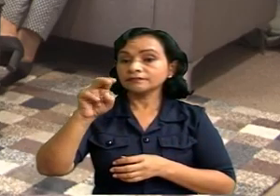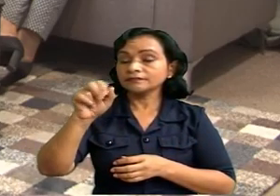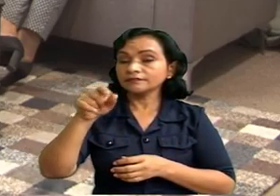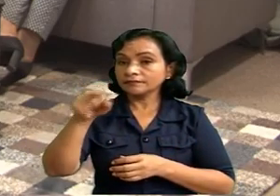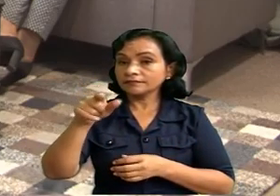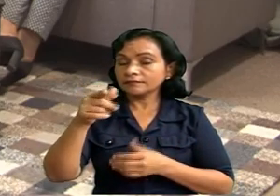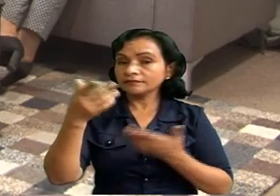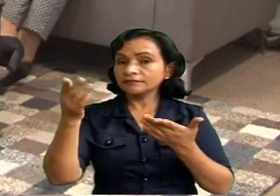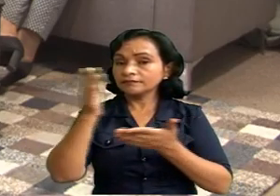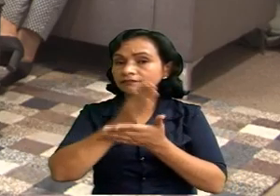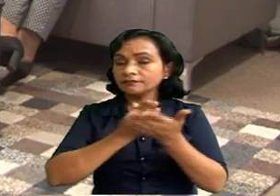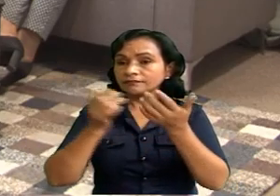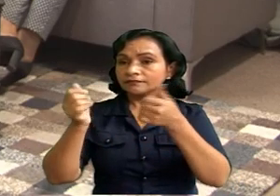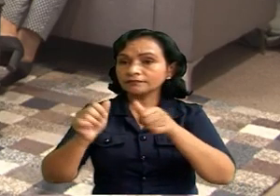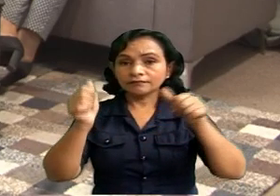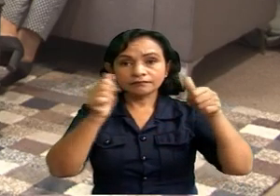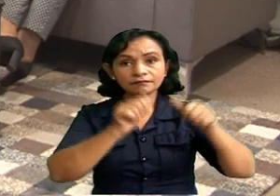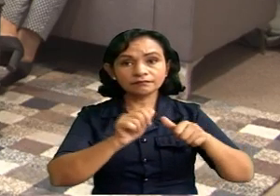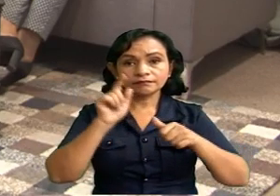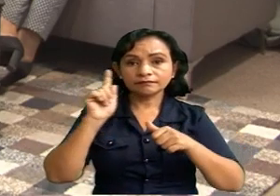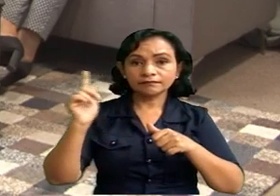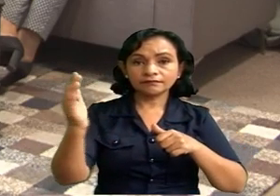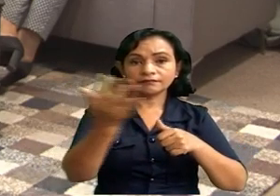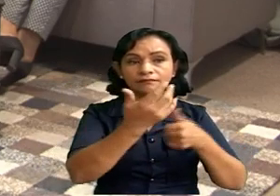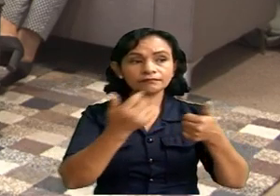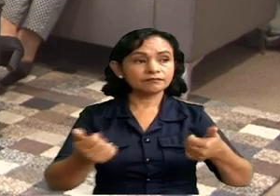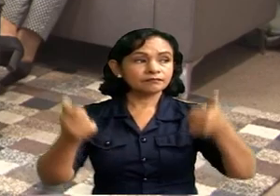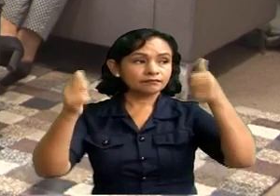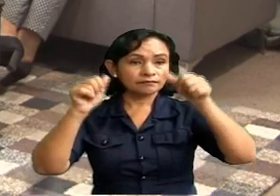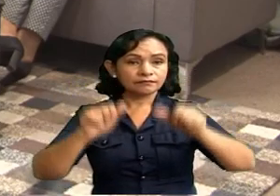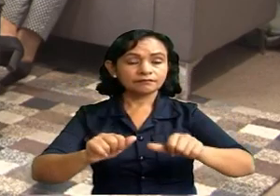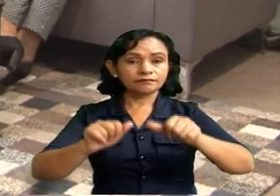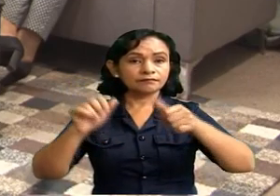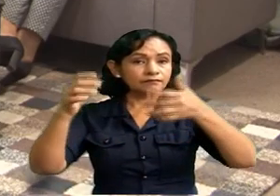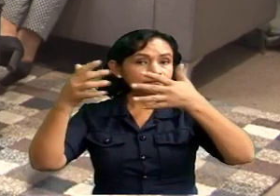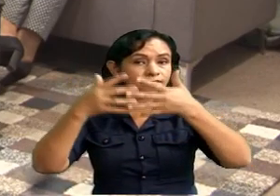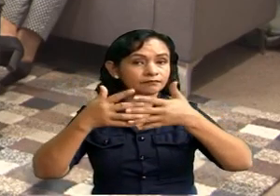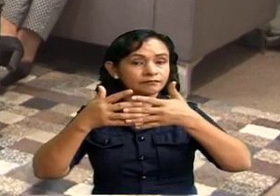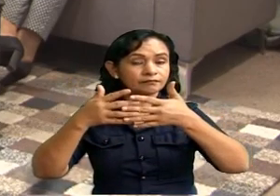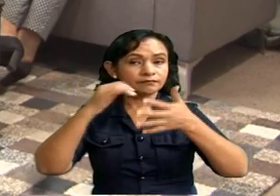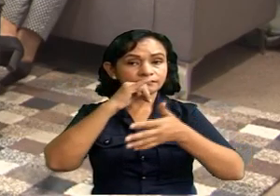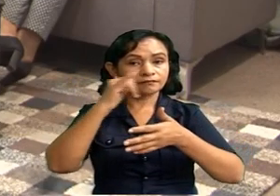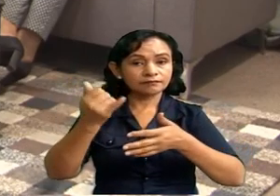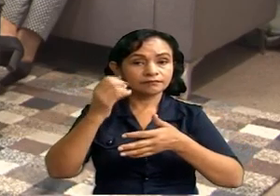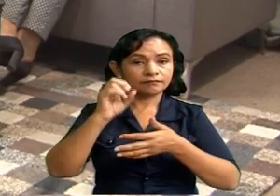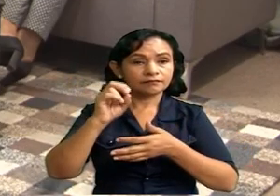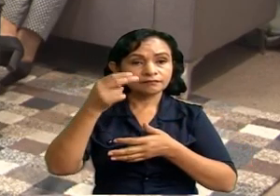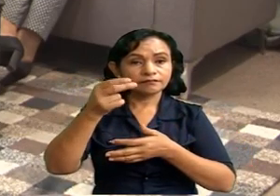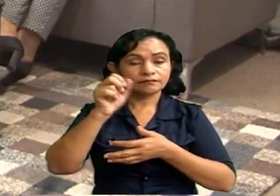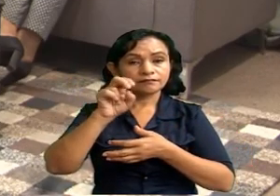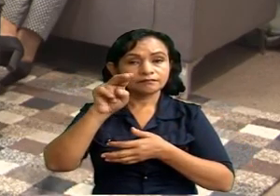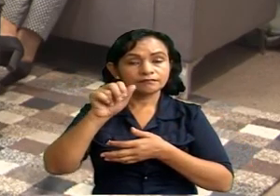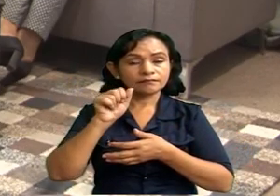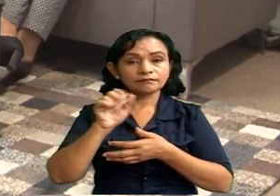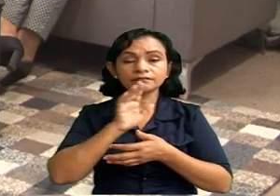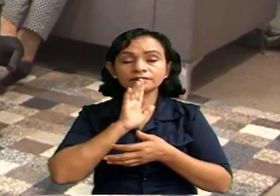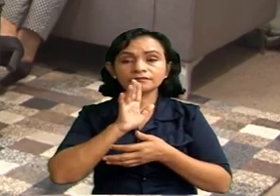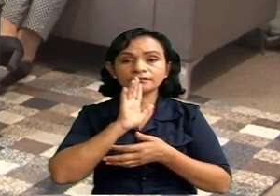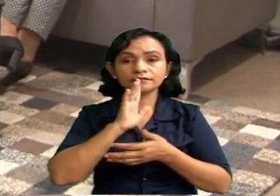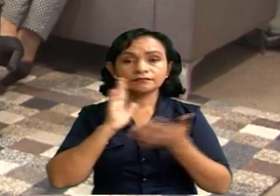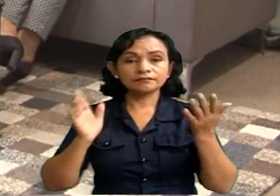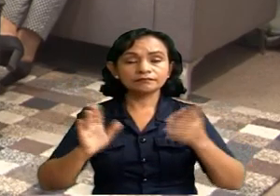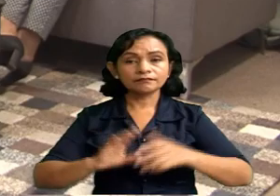veces nos ponemos de acuerdo, pero en una cosa todos estamos de acuerdo y es la opresión norteamericana. Diputada Johanna, lo que significa precisamente sus comentarios a partir de